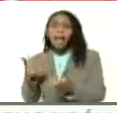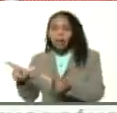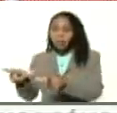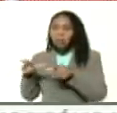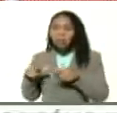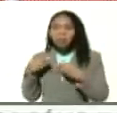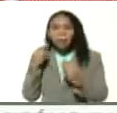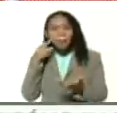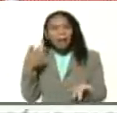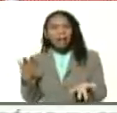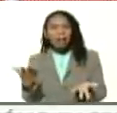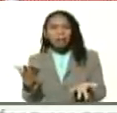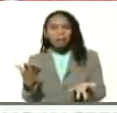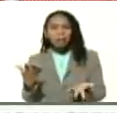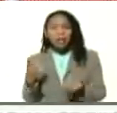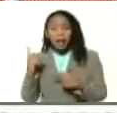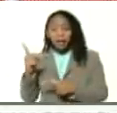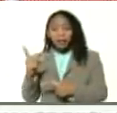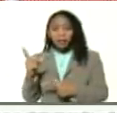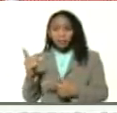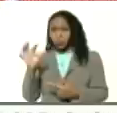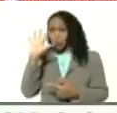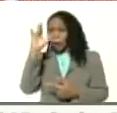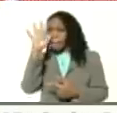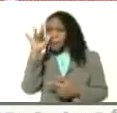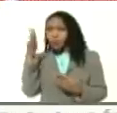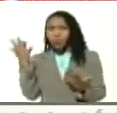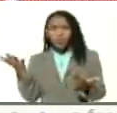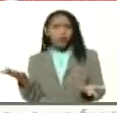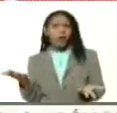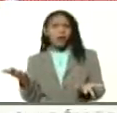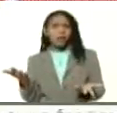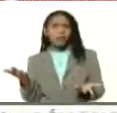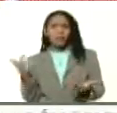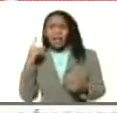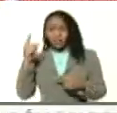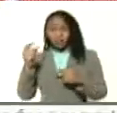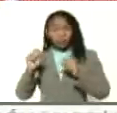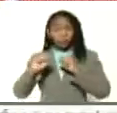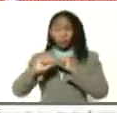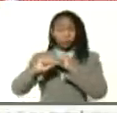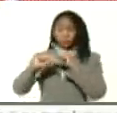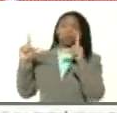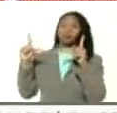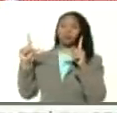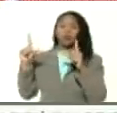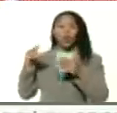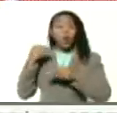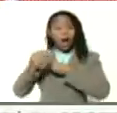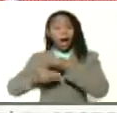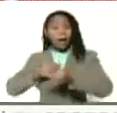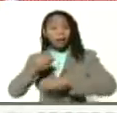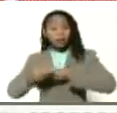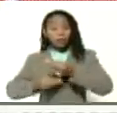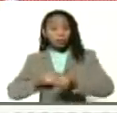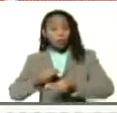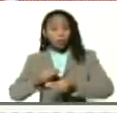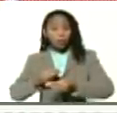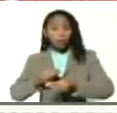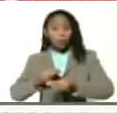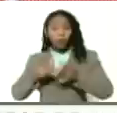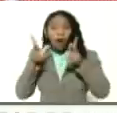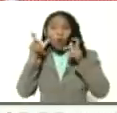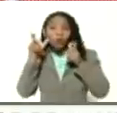los FAC? Es una vulgaridad, es realmente bárbaro lo que ha tenido que